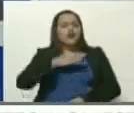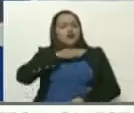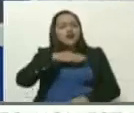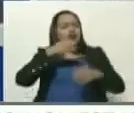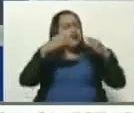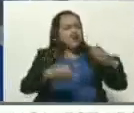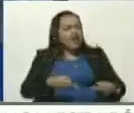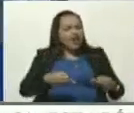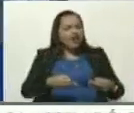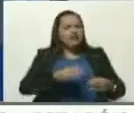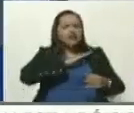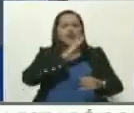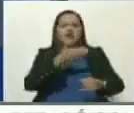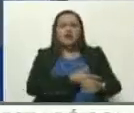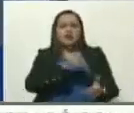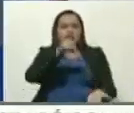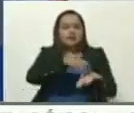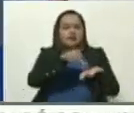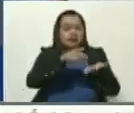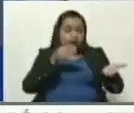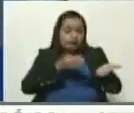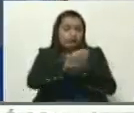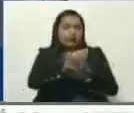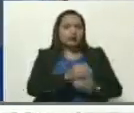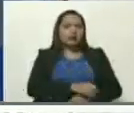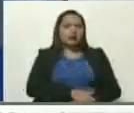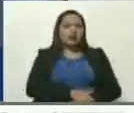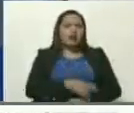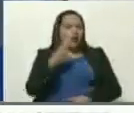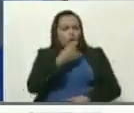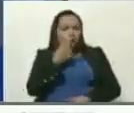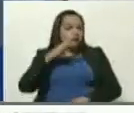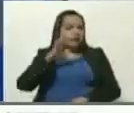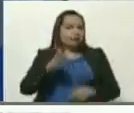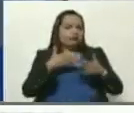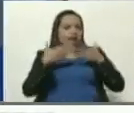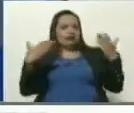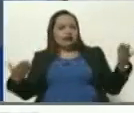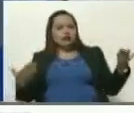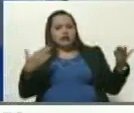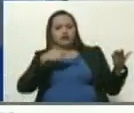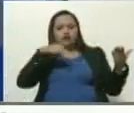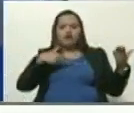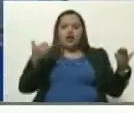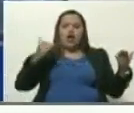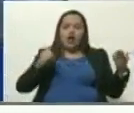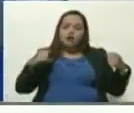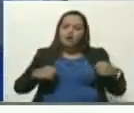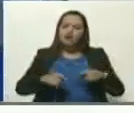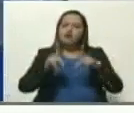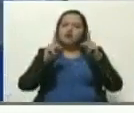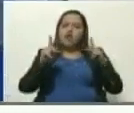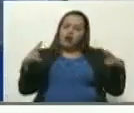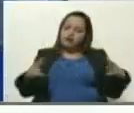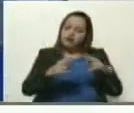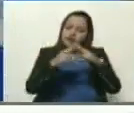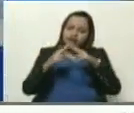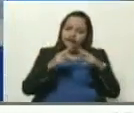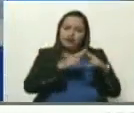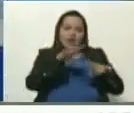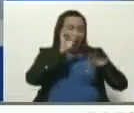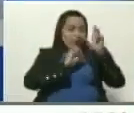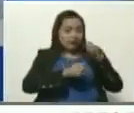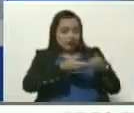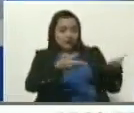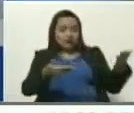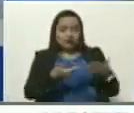de fuerza militante, de lealtad. Y bueno, un compromiso gigantesco para quienes tuvimos la posibilidad de conocerlo, incluso aprender de él. Sí, yo